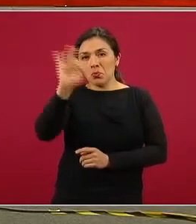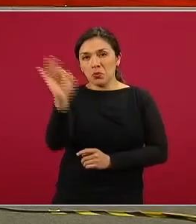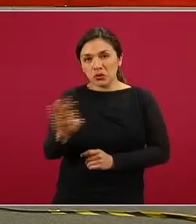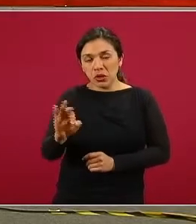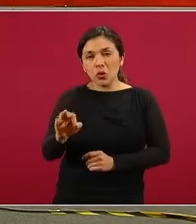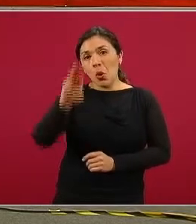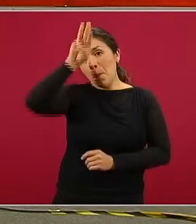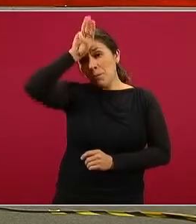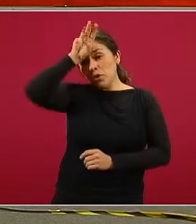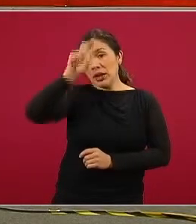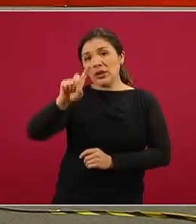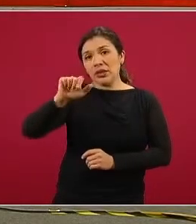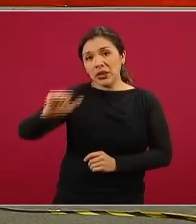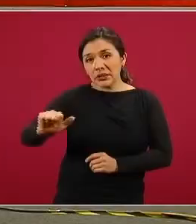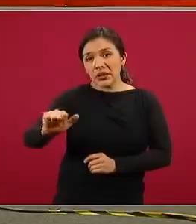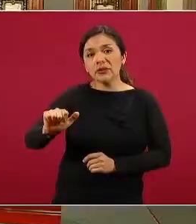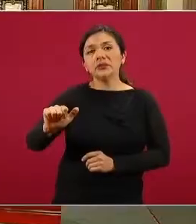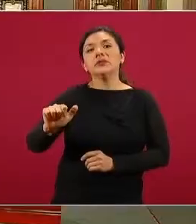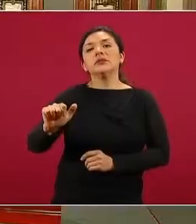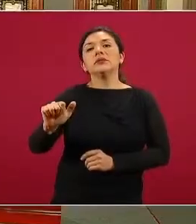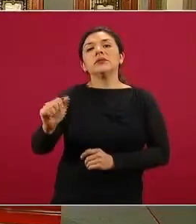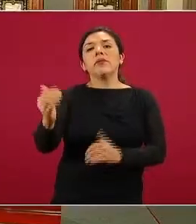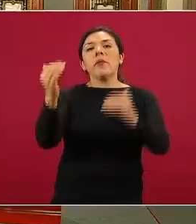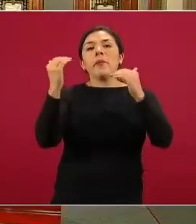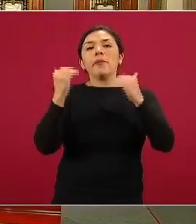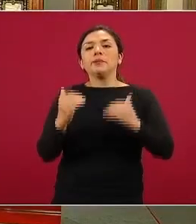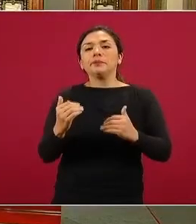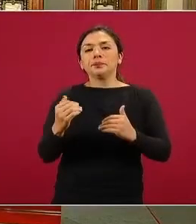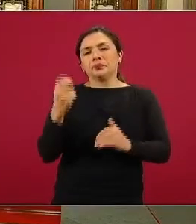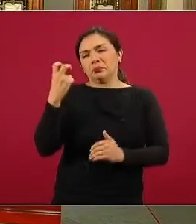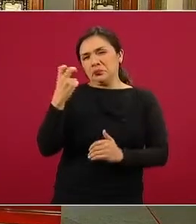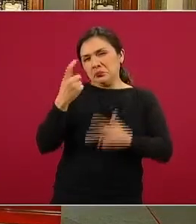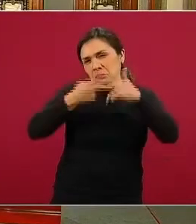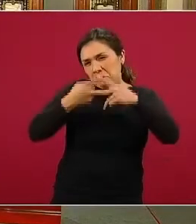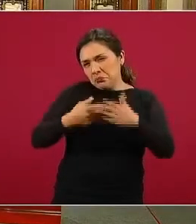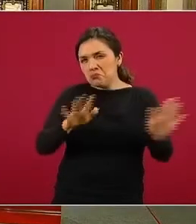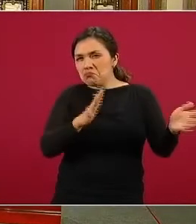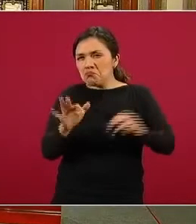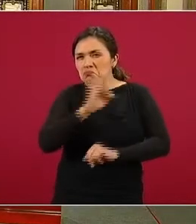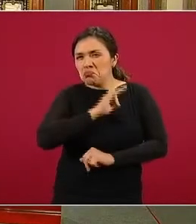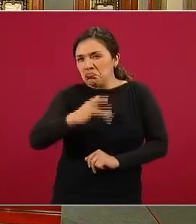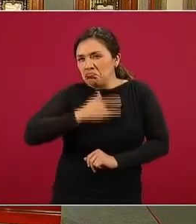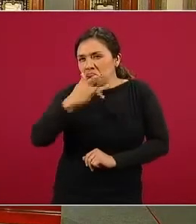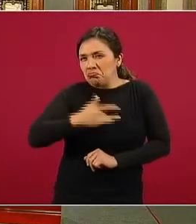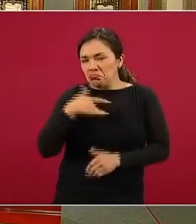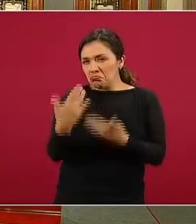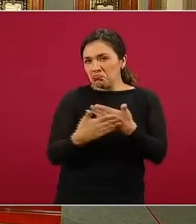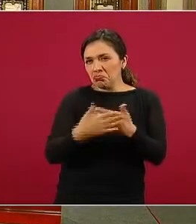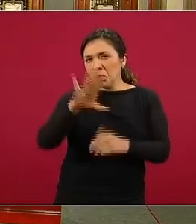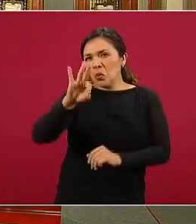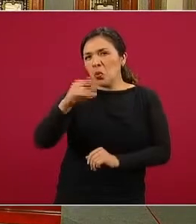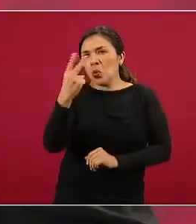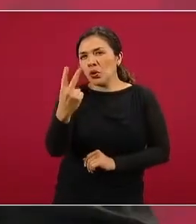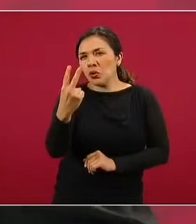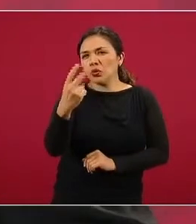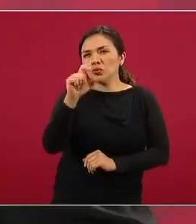29%, Monterrey 36%, esa es la proyección promedio